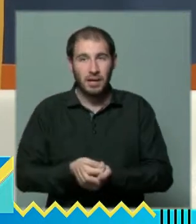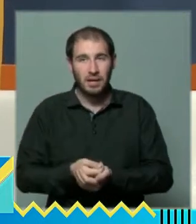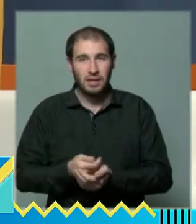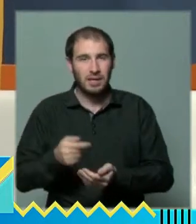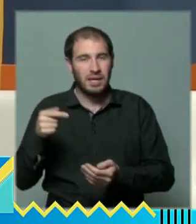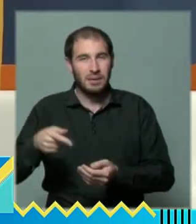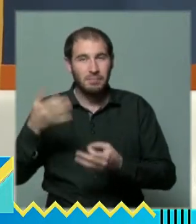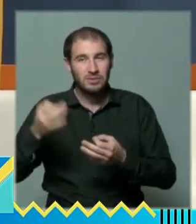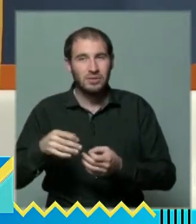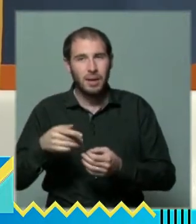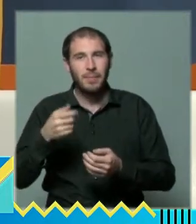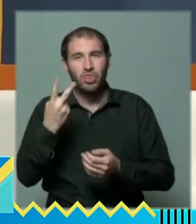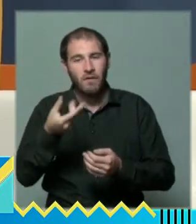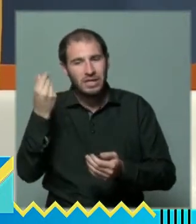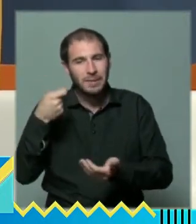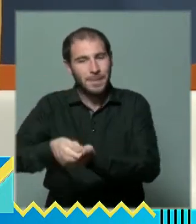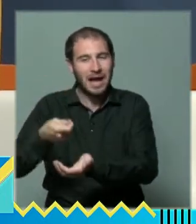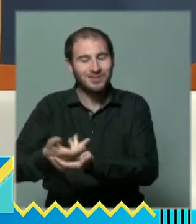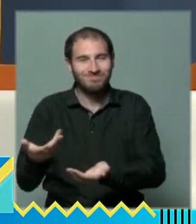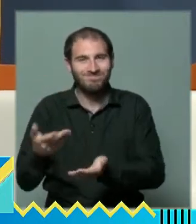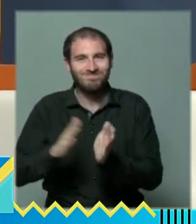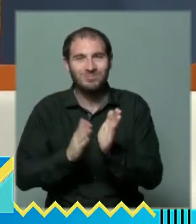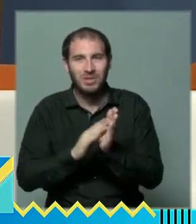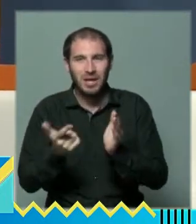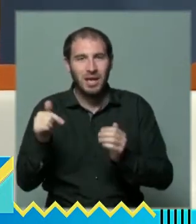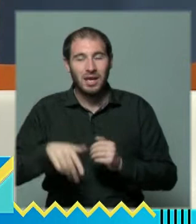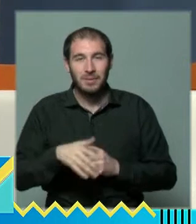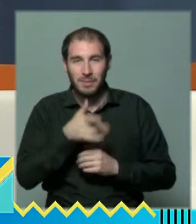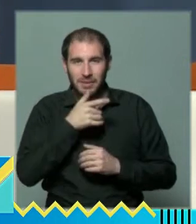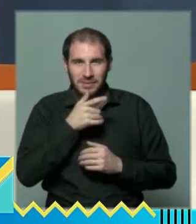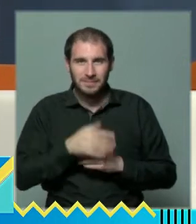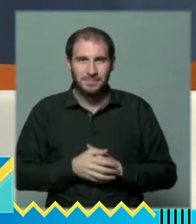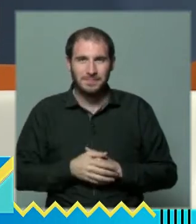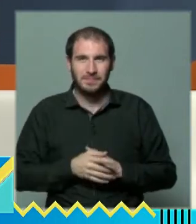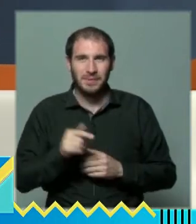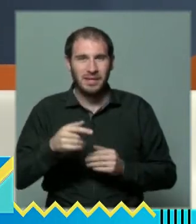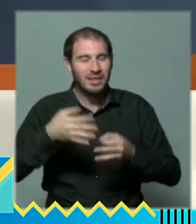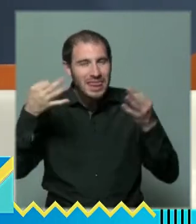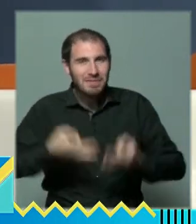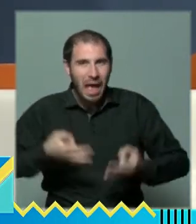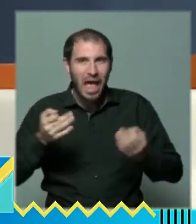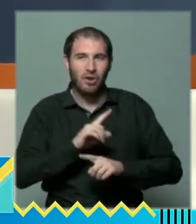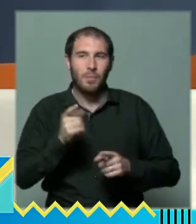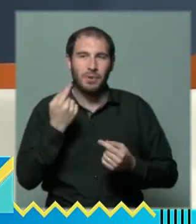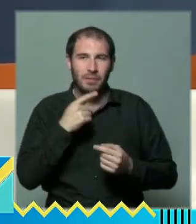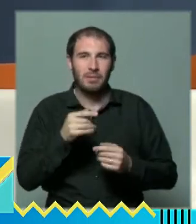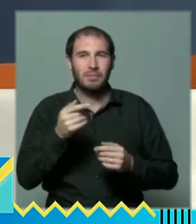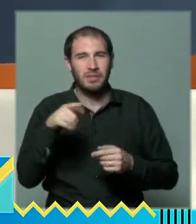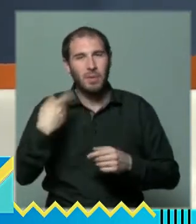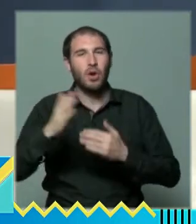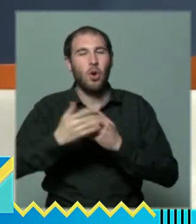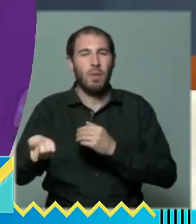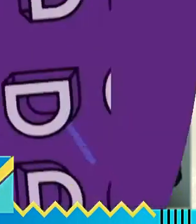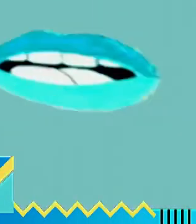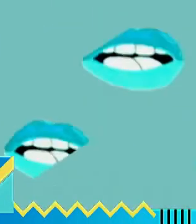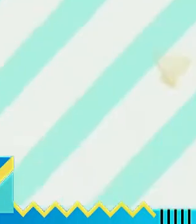acreditar que había una persona que había pagado 2 veces. Entiendo yo, y esto no lo tomen al pie de la letra, porque puede alguno tal vez tiene un proceso y me va a echar la culpa a mí,